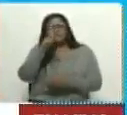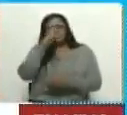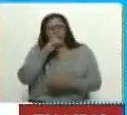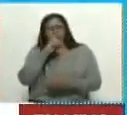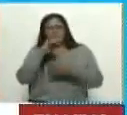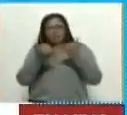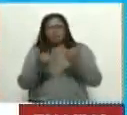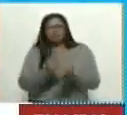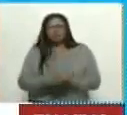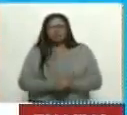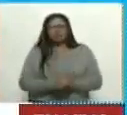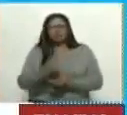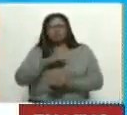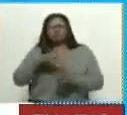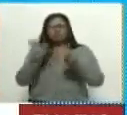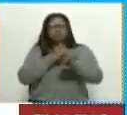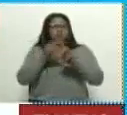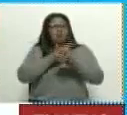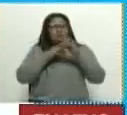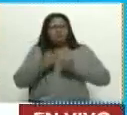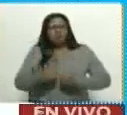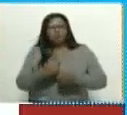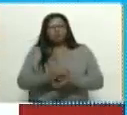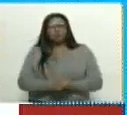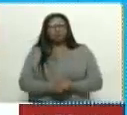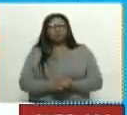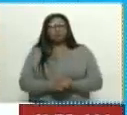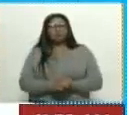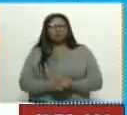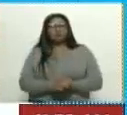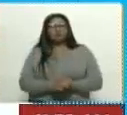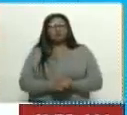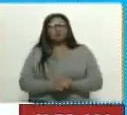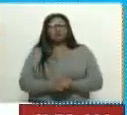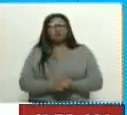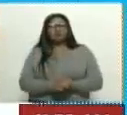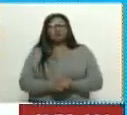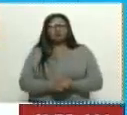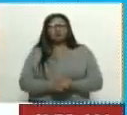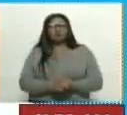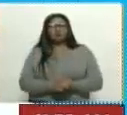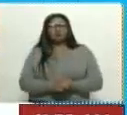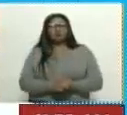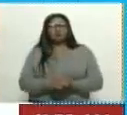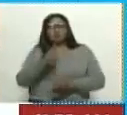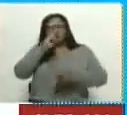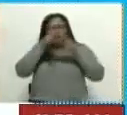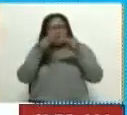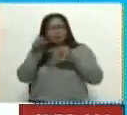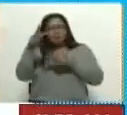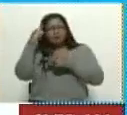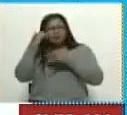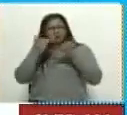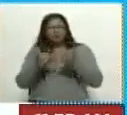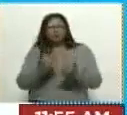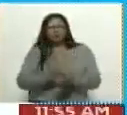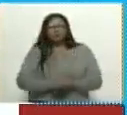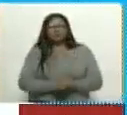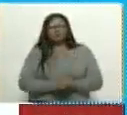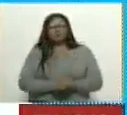fuertes tan duros y vamos a poder hoy conmemorar esta fecha